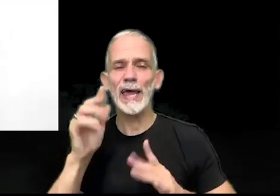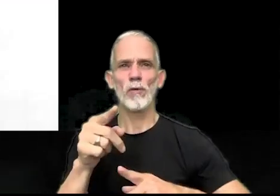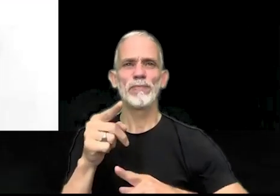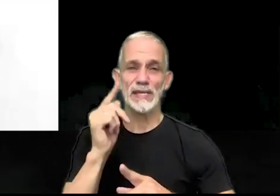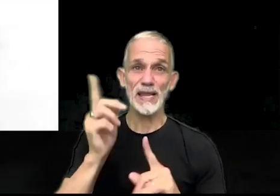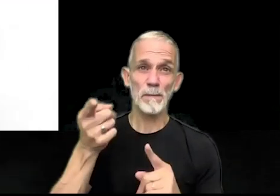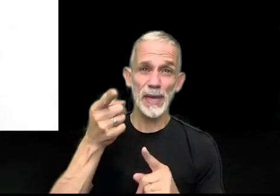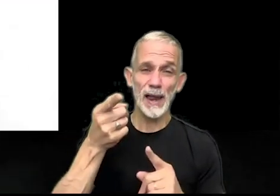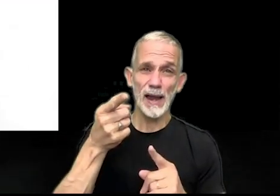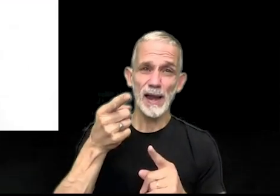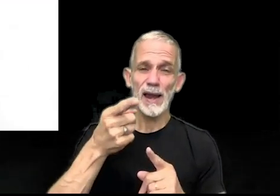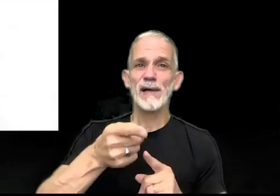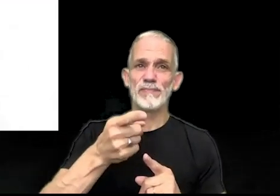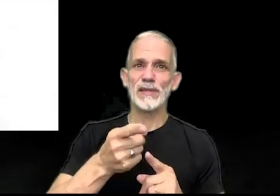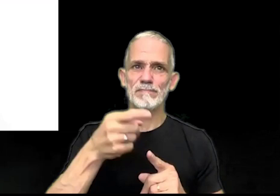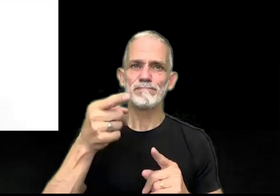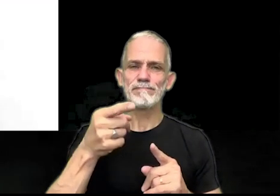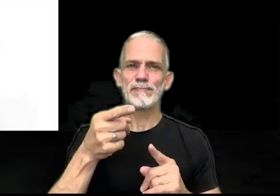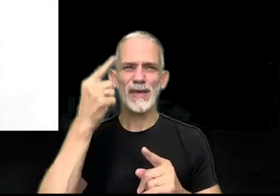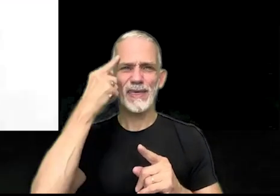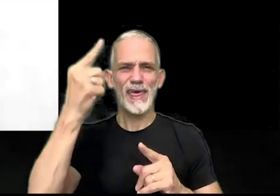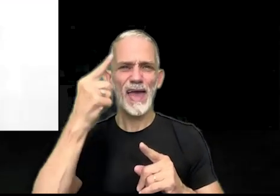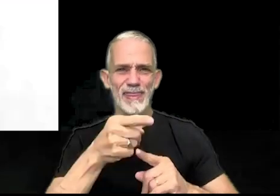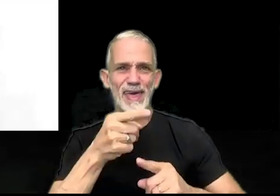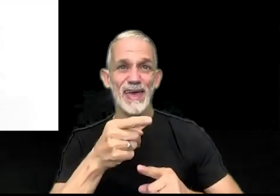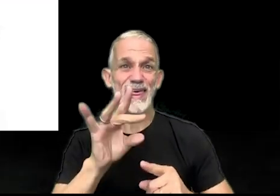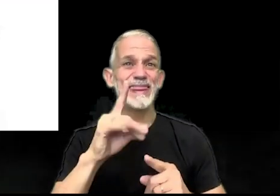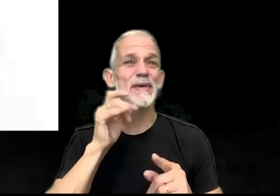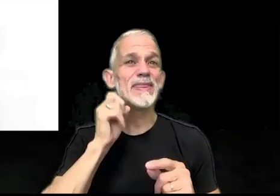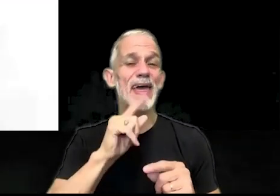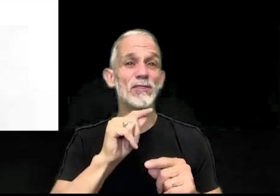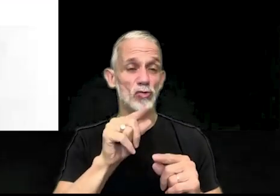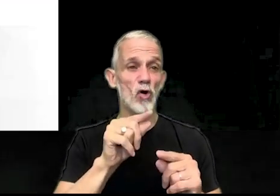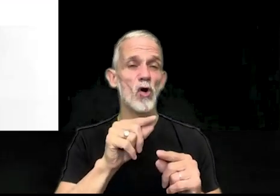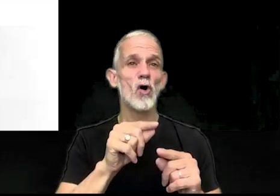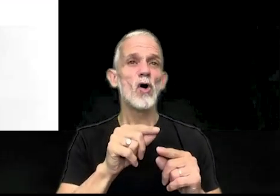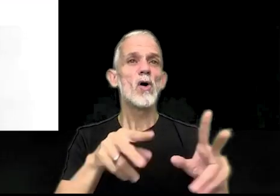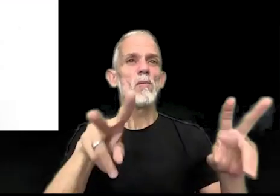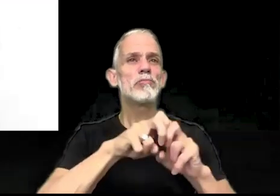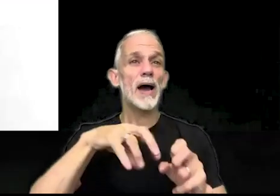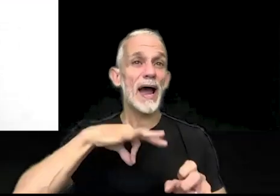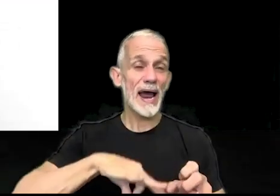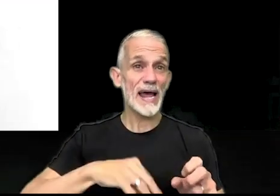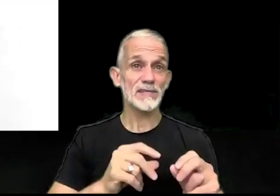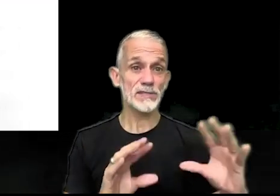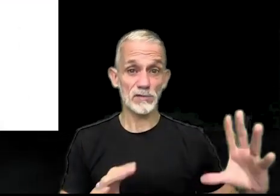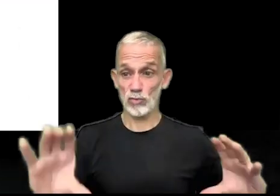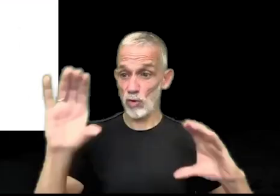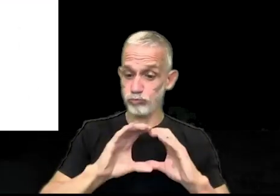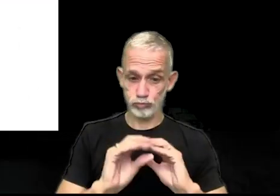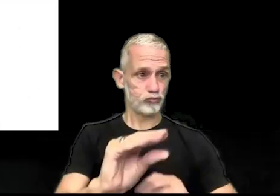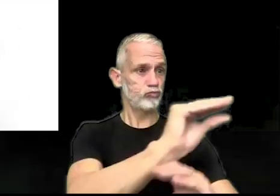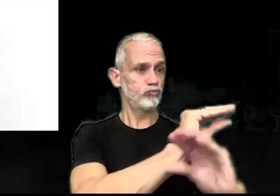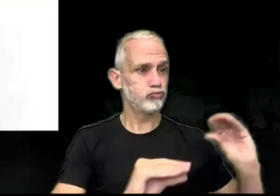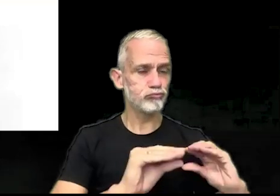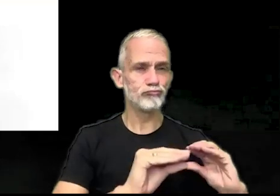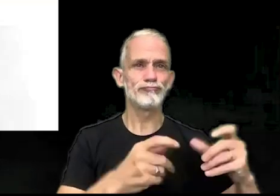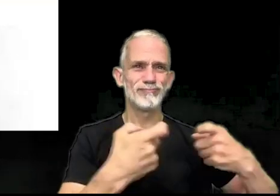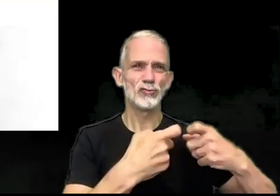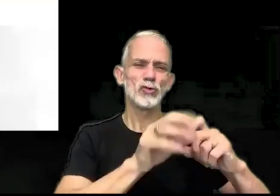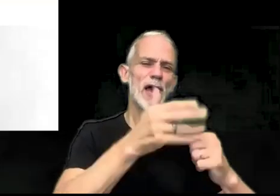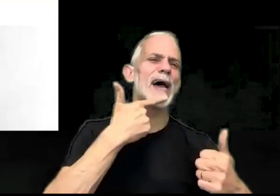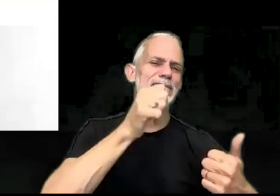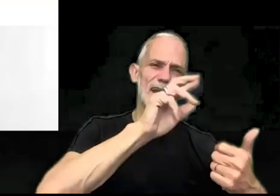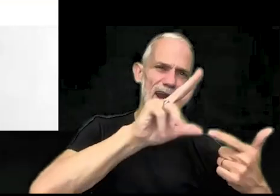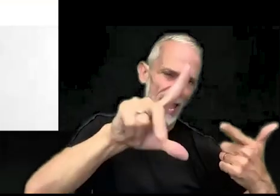se considera dentro de ese concepto dividendo las utilidades que distribuyan sociedades como una SRL,